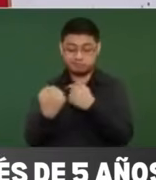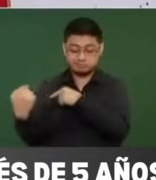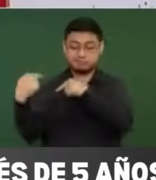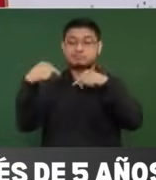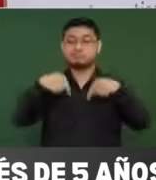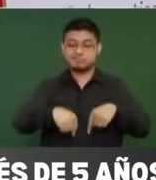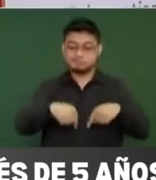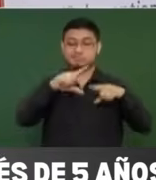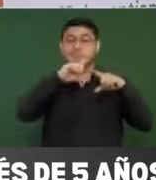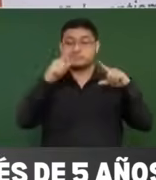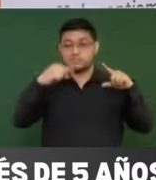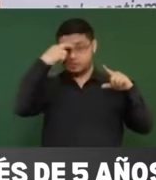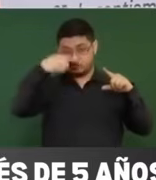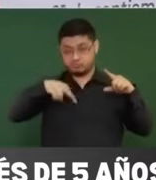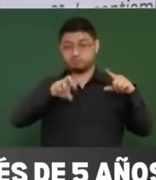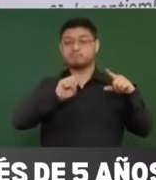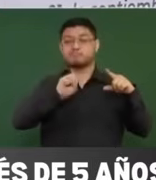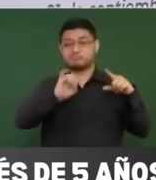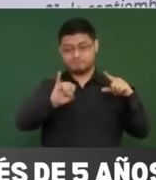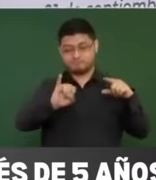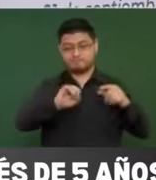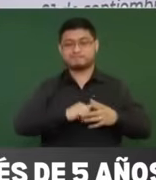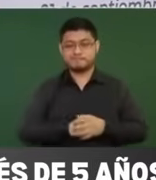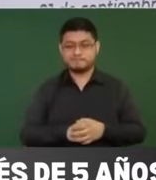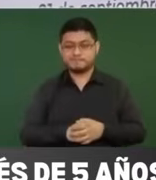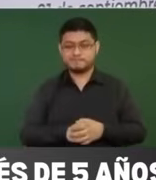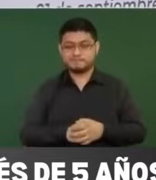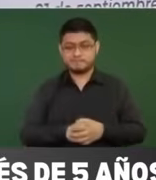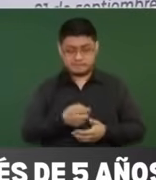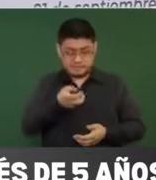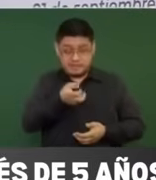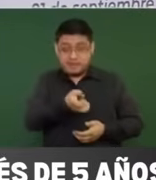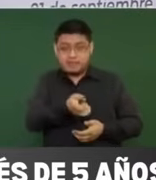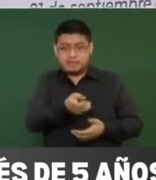Con él se están beneficiando